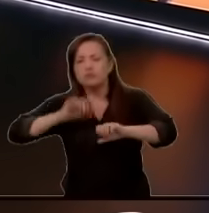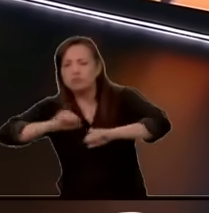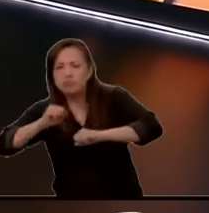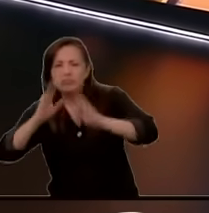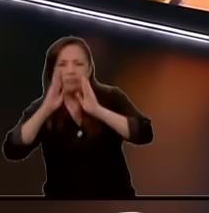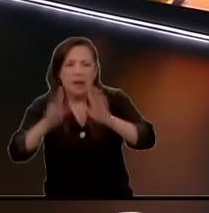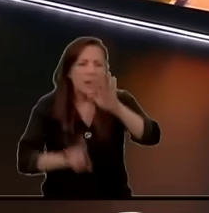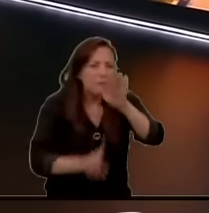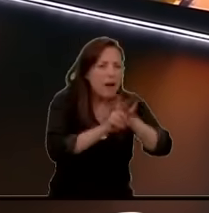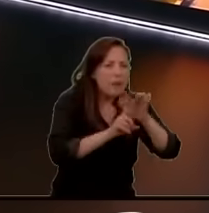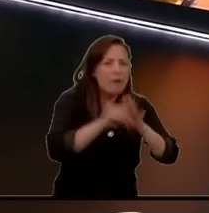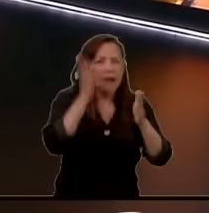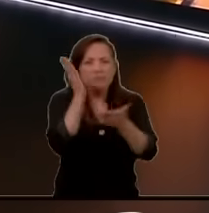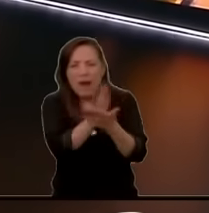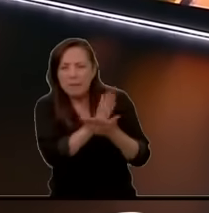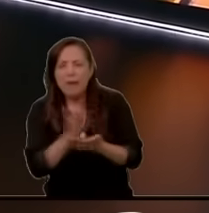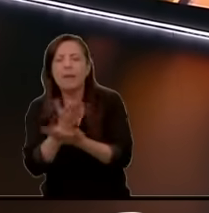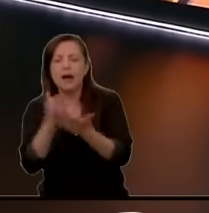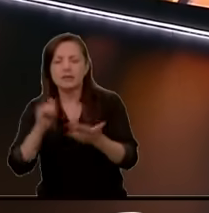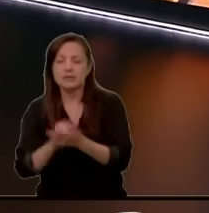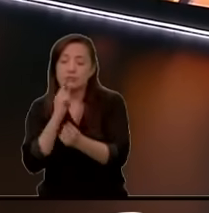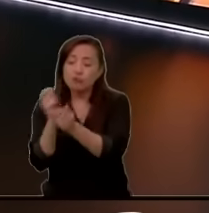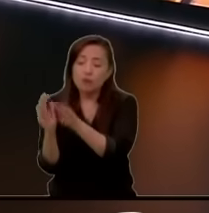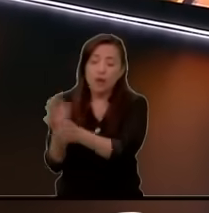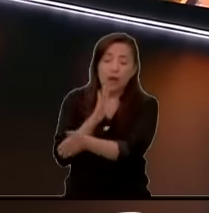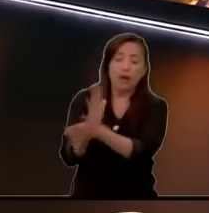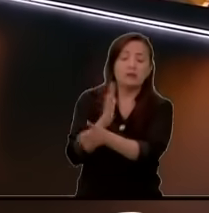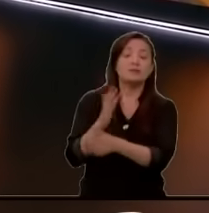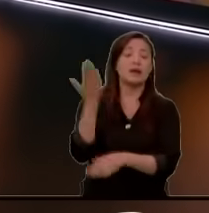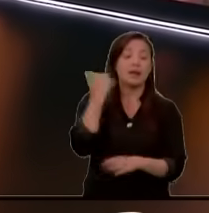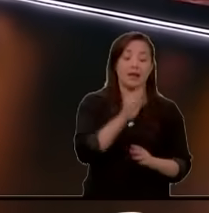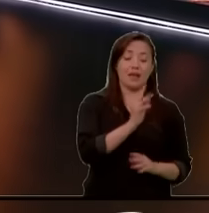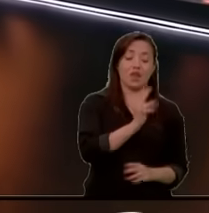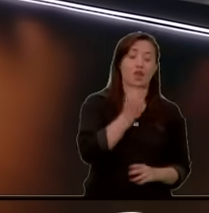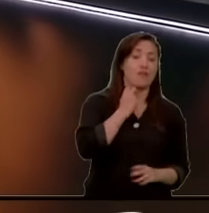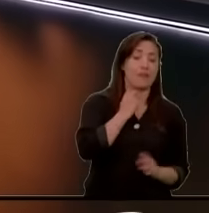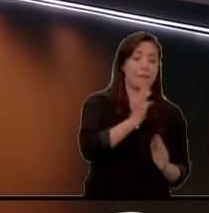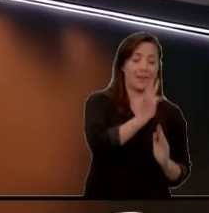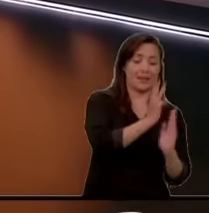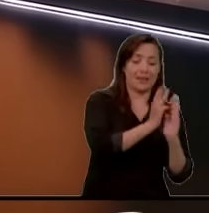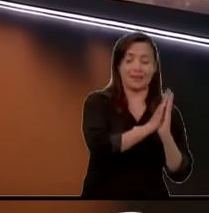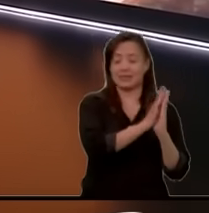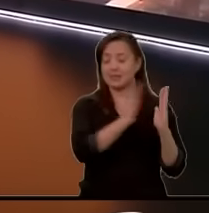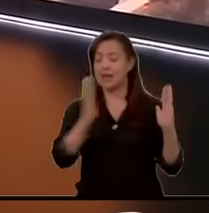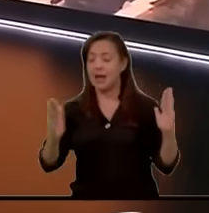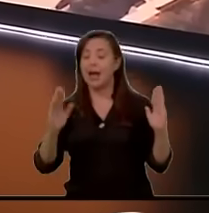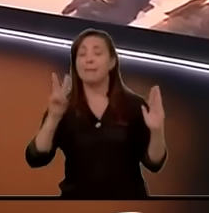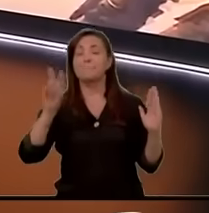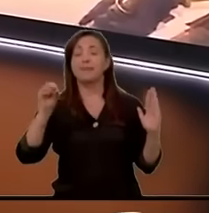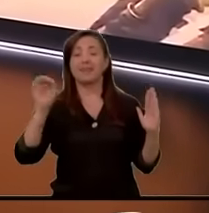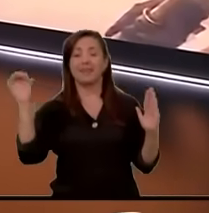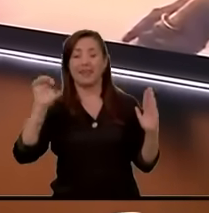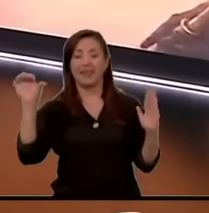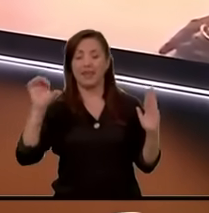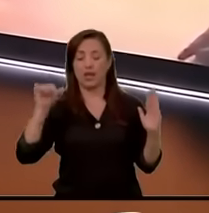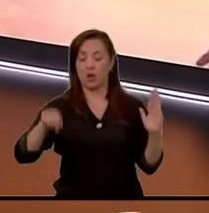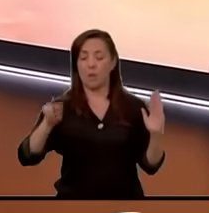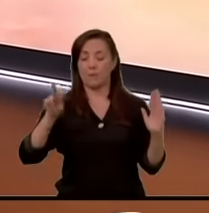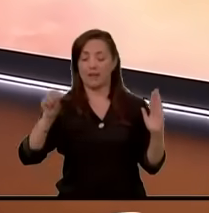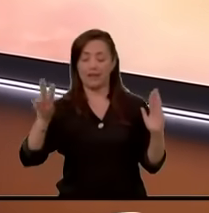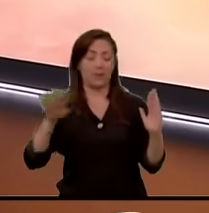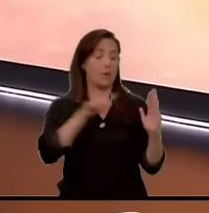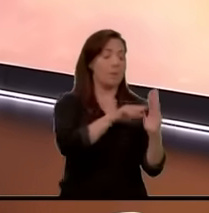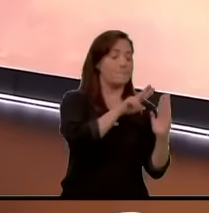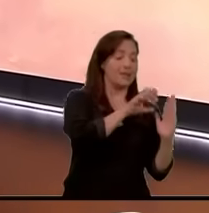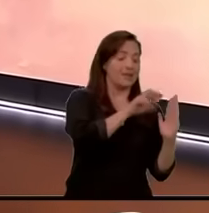más reciente informe, nos cuenta que entre el 3 de noviembre del 2023 hasta el 20 de enero del 2024 se